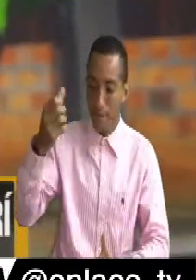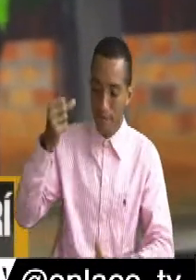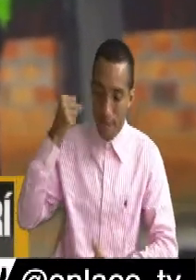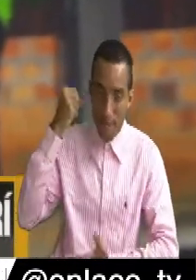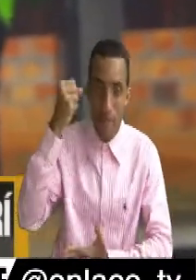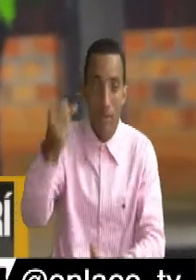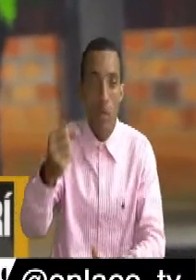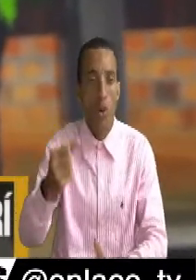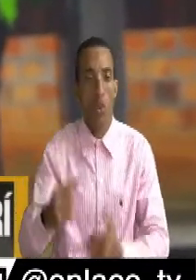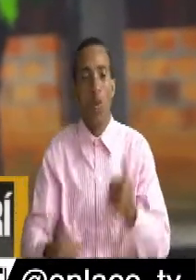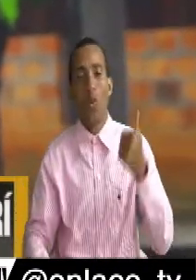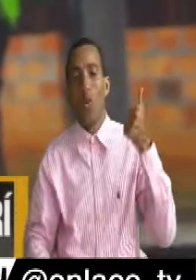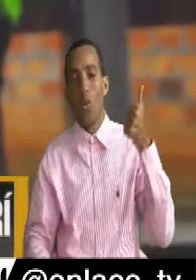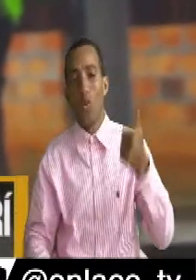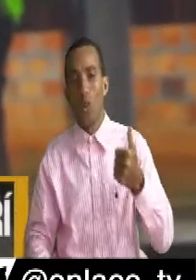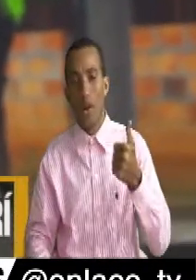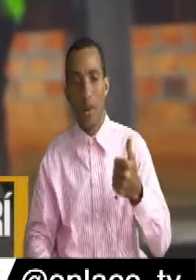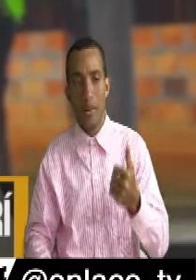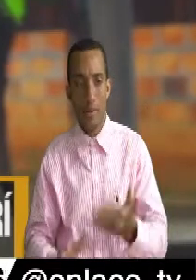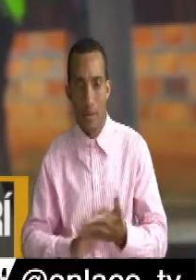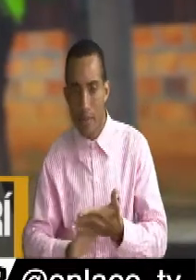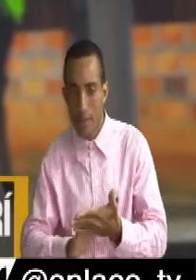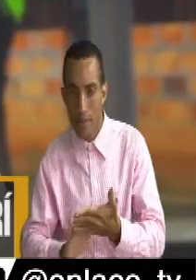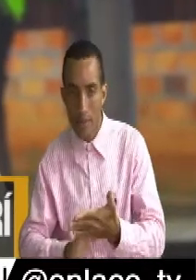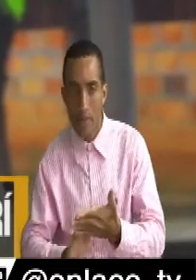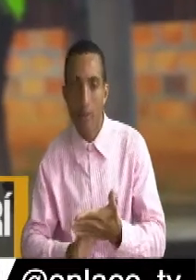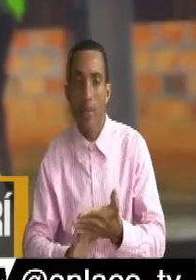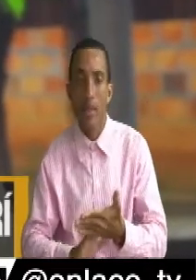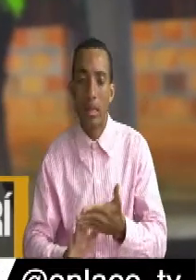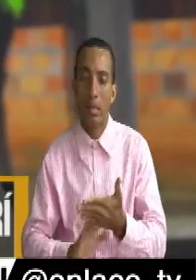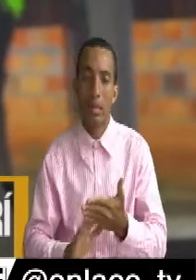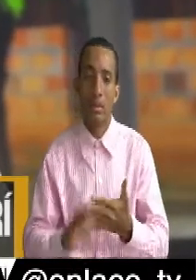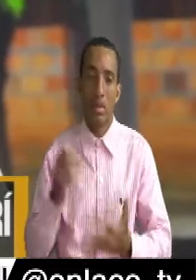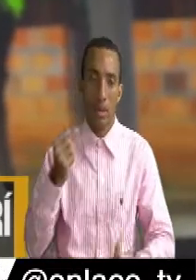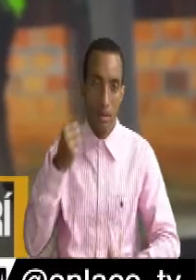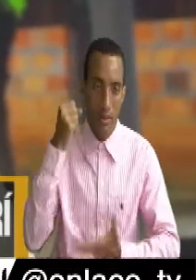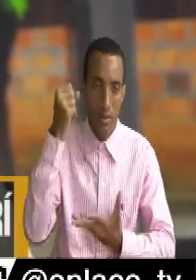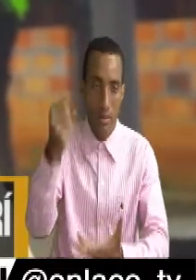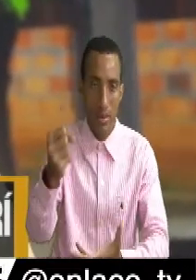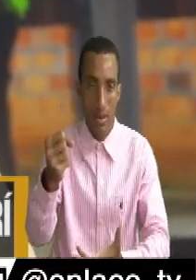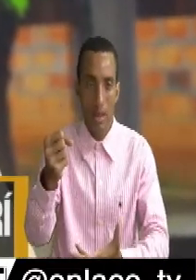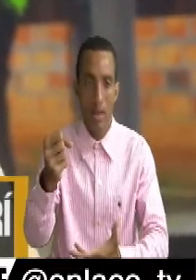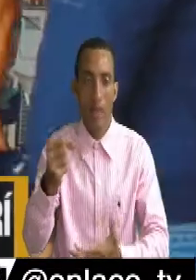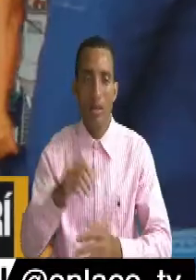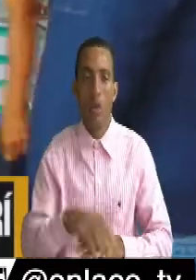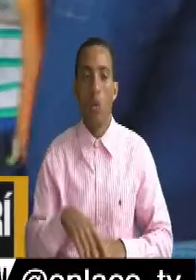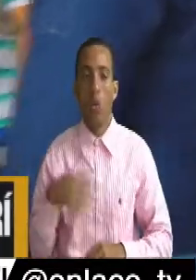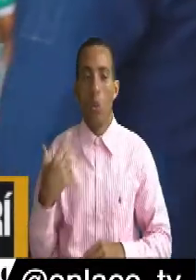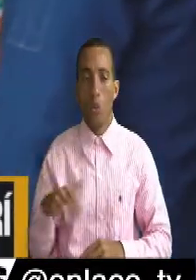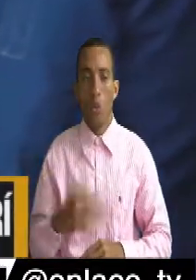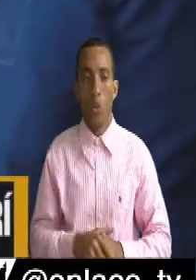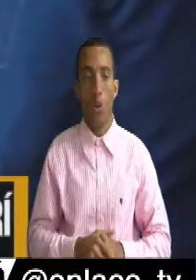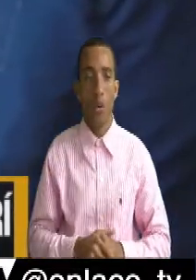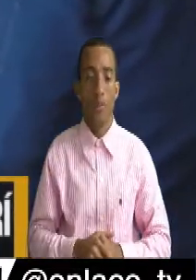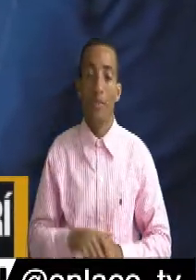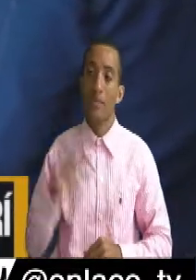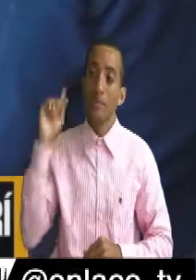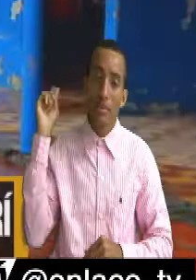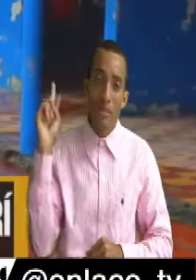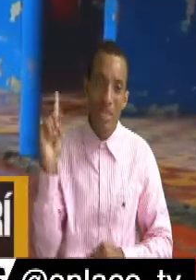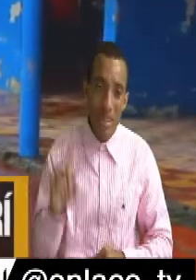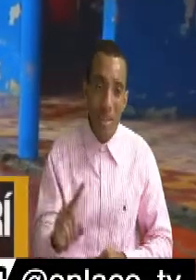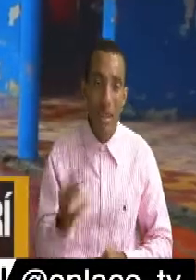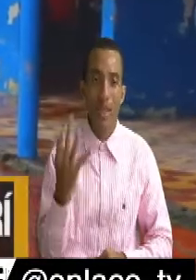buenas noticias. Se le va a hacer una inversión muy considerable a la institución educativa de San Rafael de Chucurí. Luego de más de 30 años, el